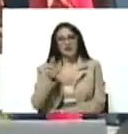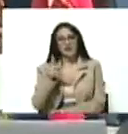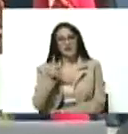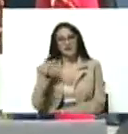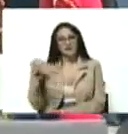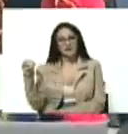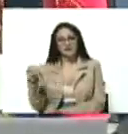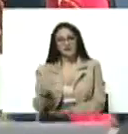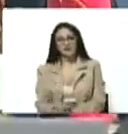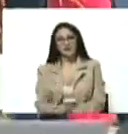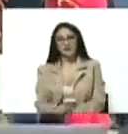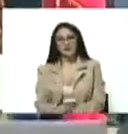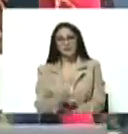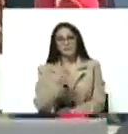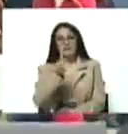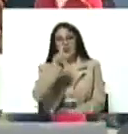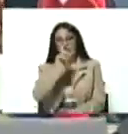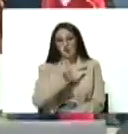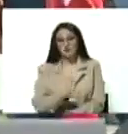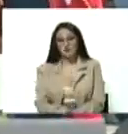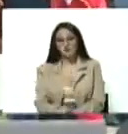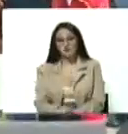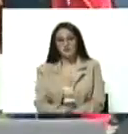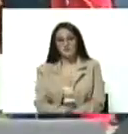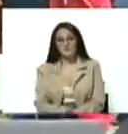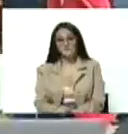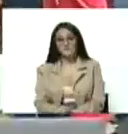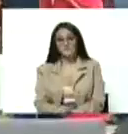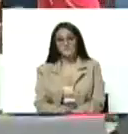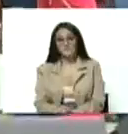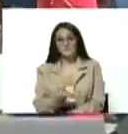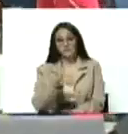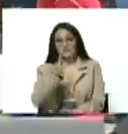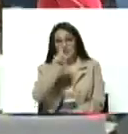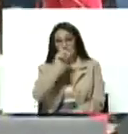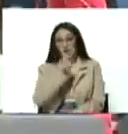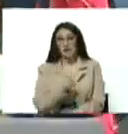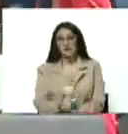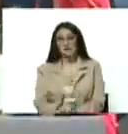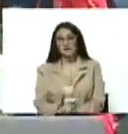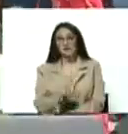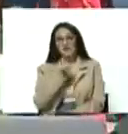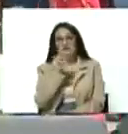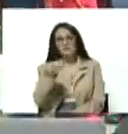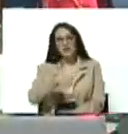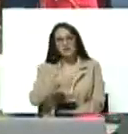21 años, Pedro, 21 años, ¿Quién más está aquí?